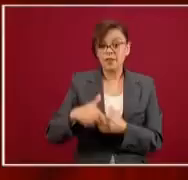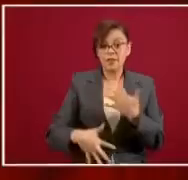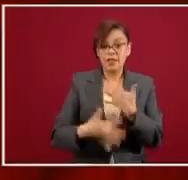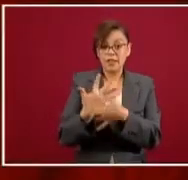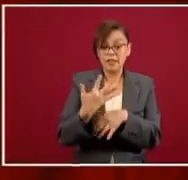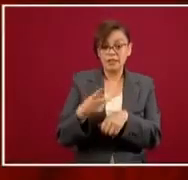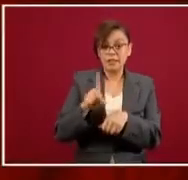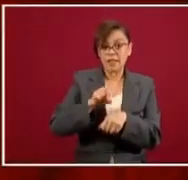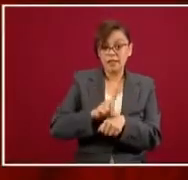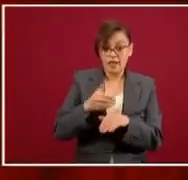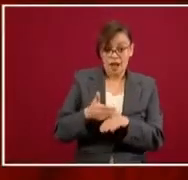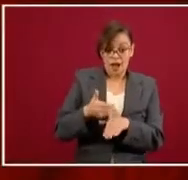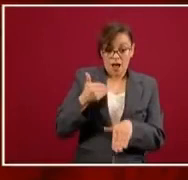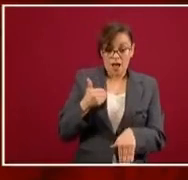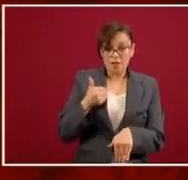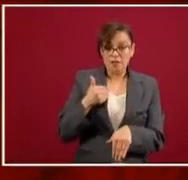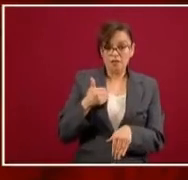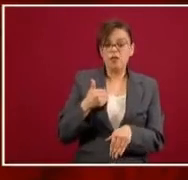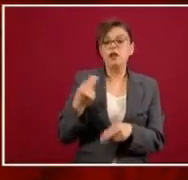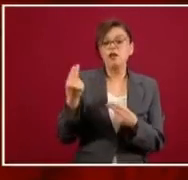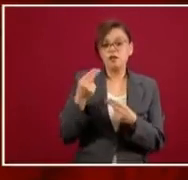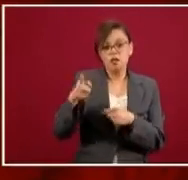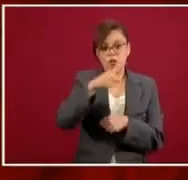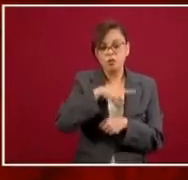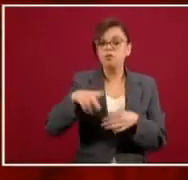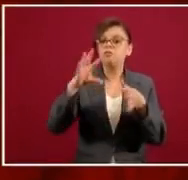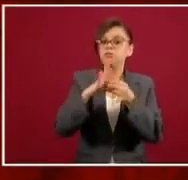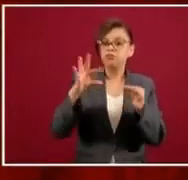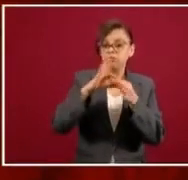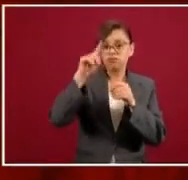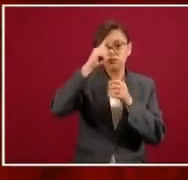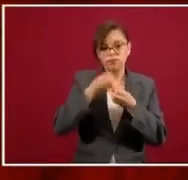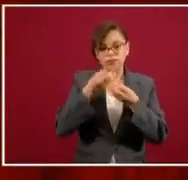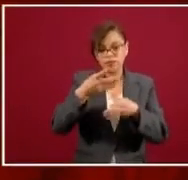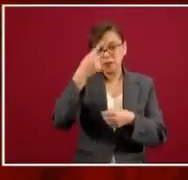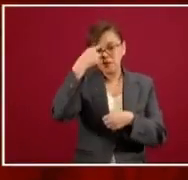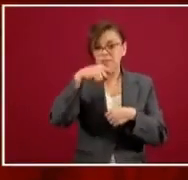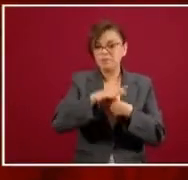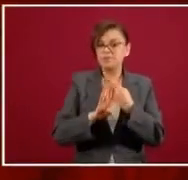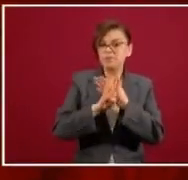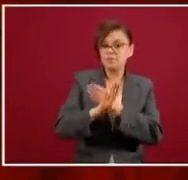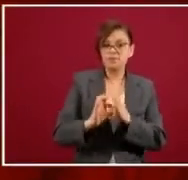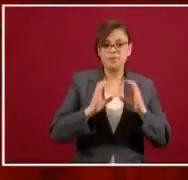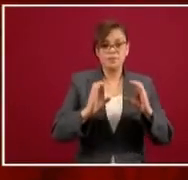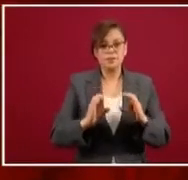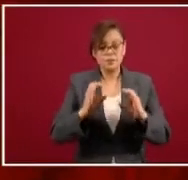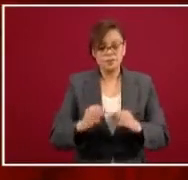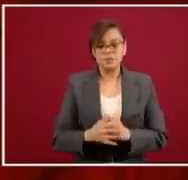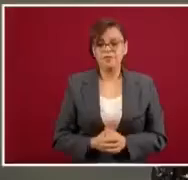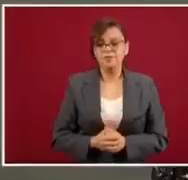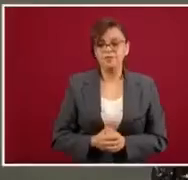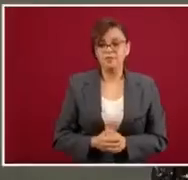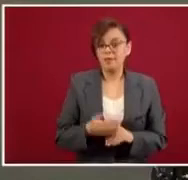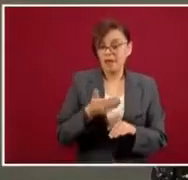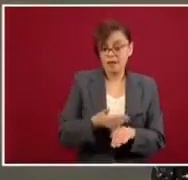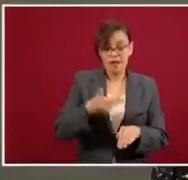en la fase 2, porque quisimos aprovechar la oportunidad adelantándonos, en la fase